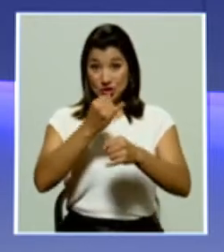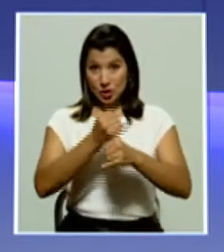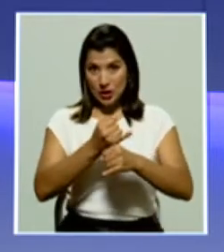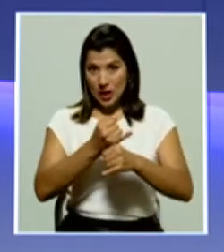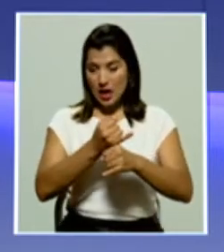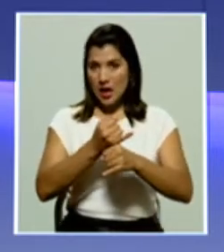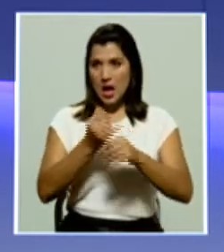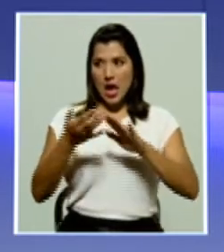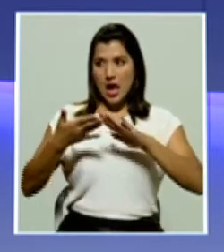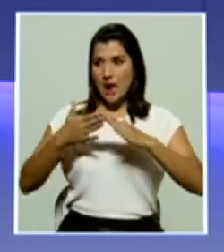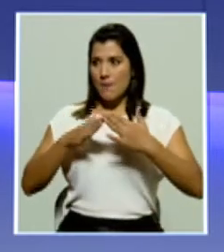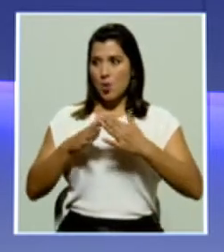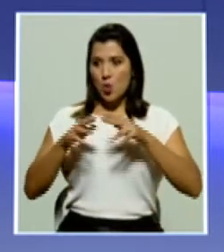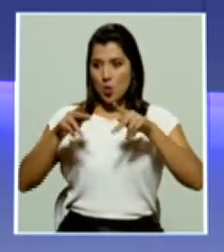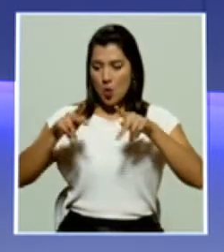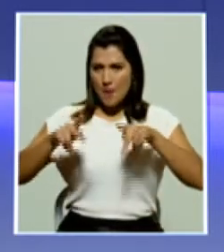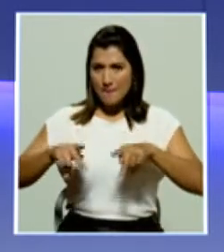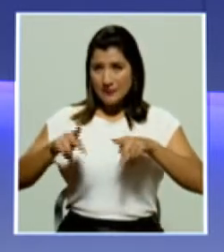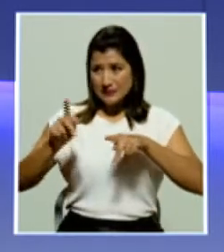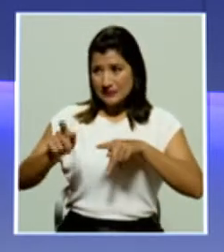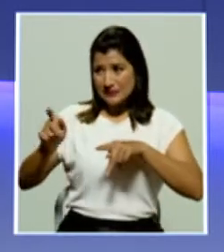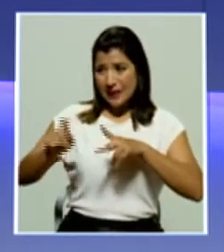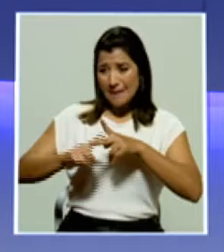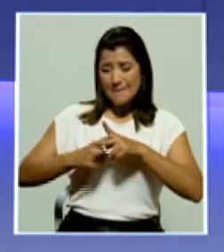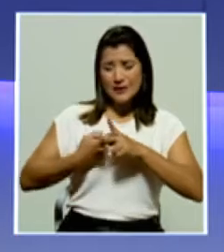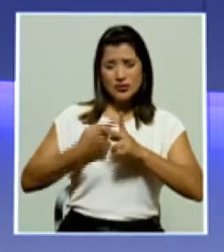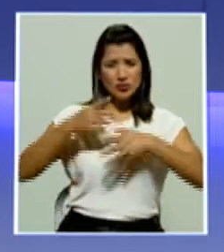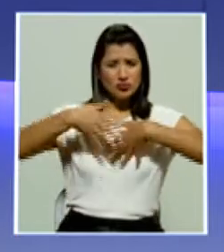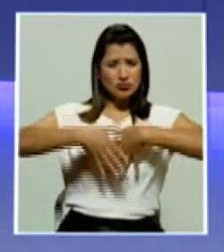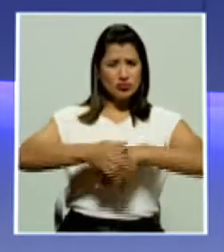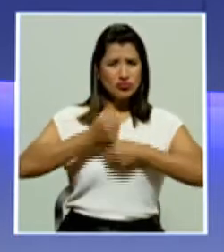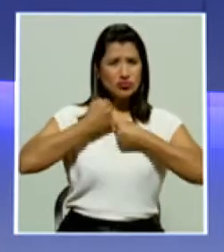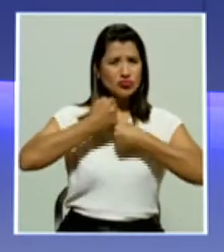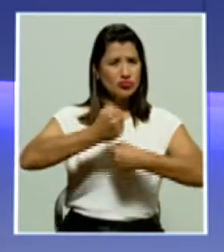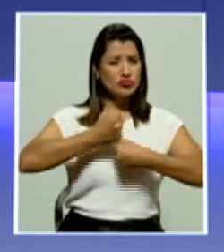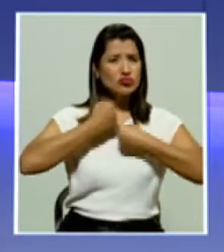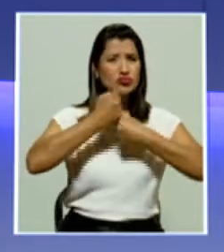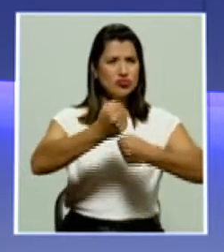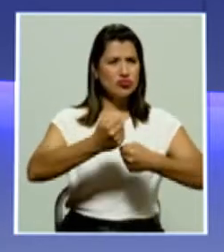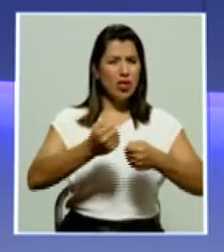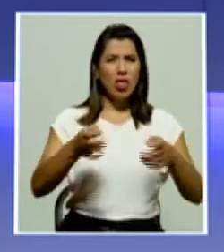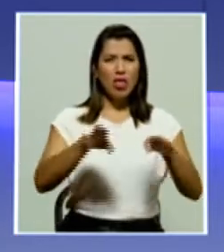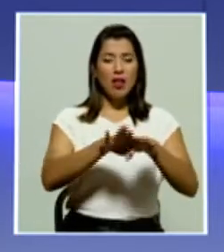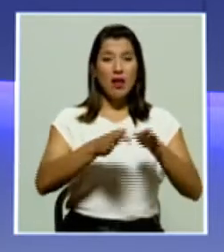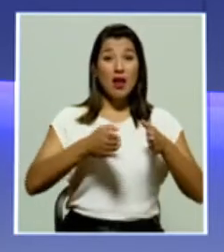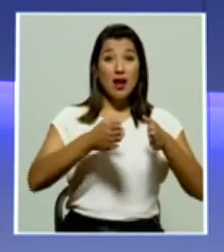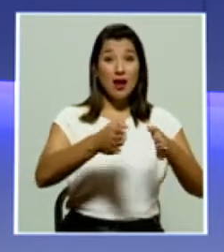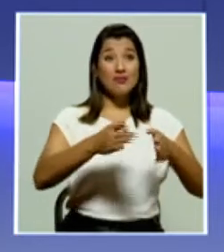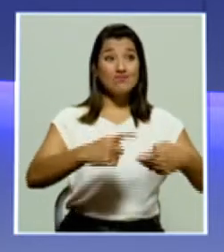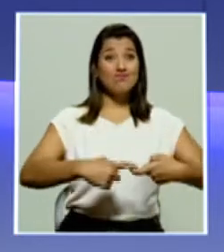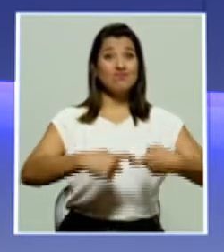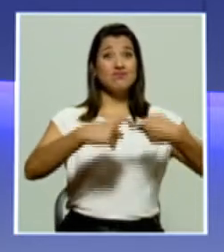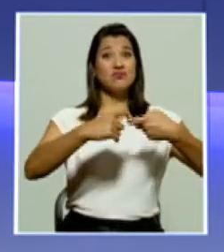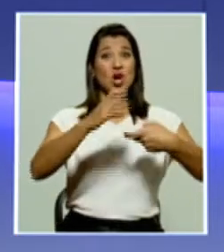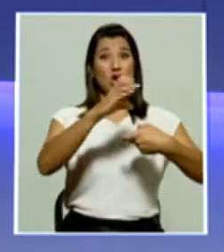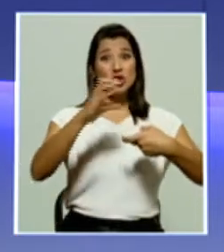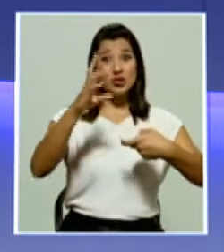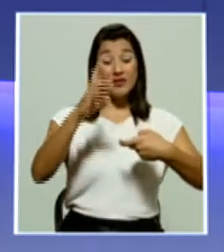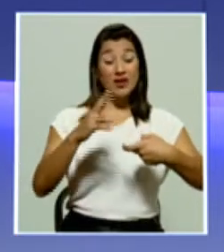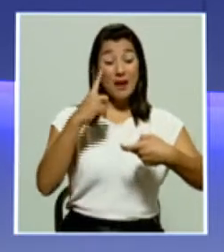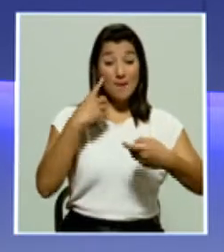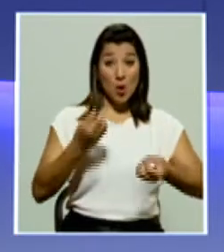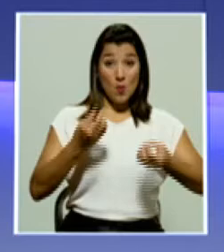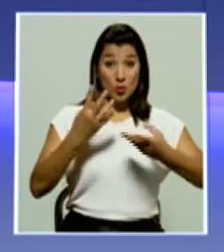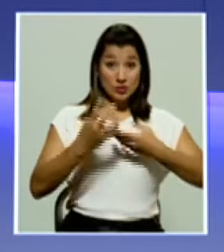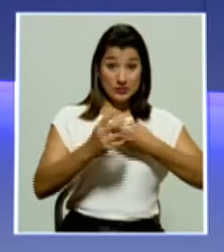una violenta ola de protestas y bloqueos que paralizaron el país durante varias semanas. Luego de